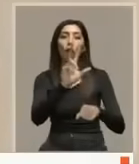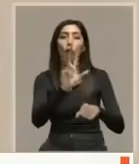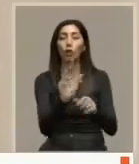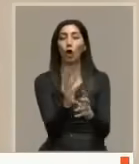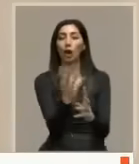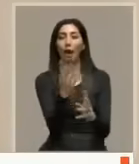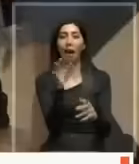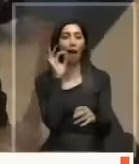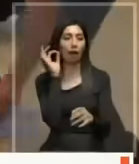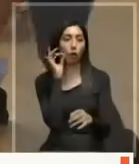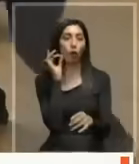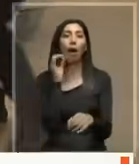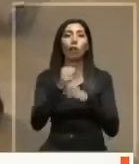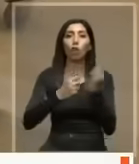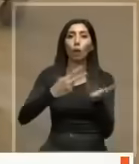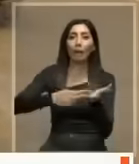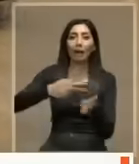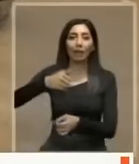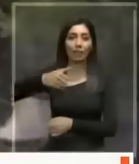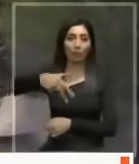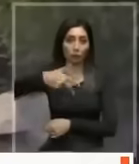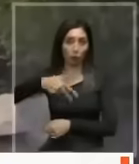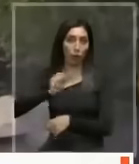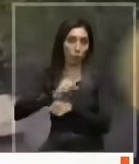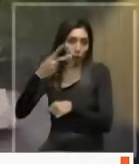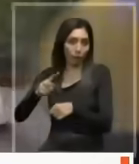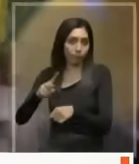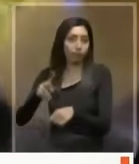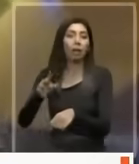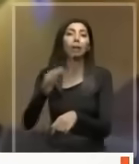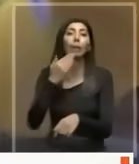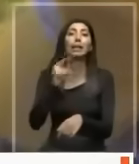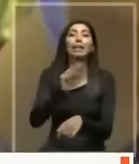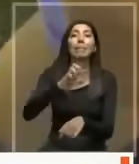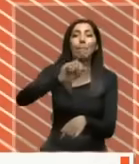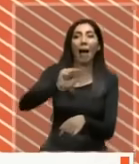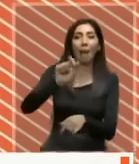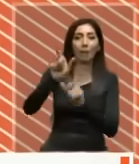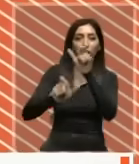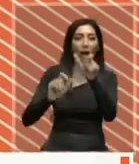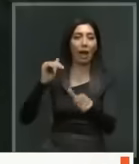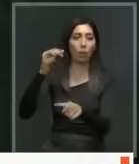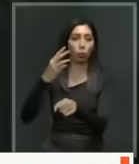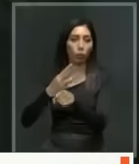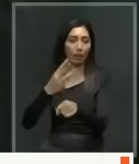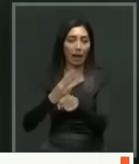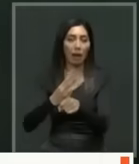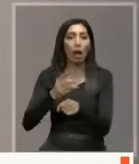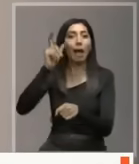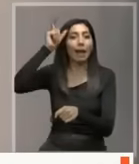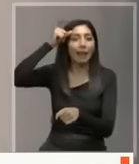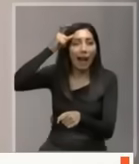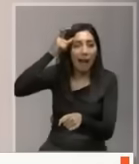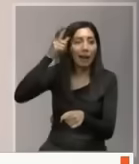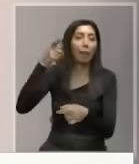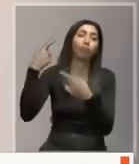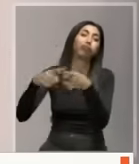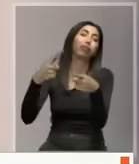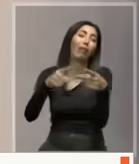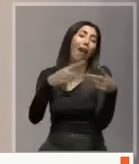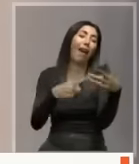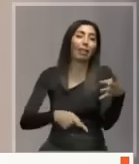año 2018, spa del adulto mayor, granja alimentaria del año 2019, Plaza Nevada. Acusan